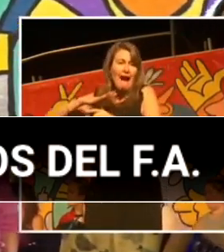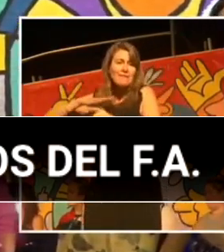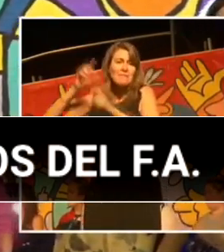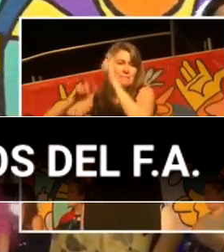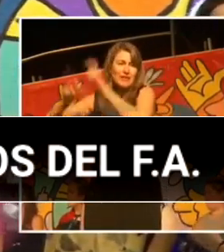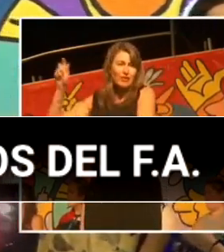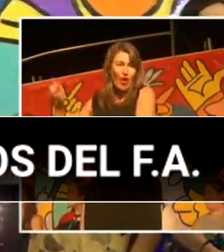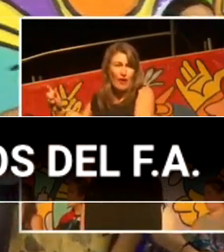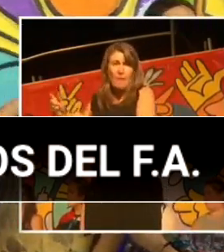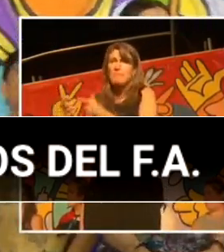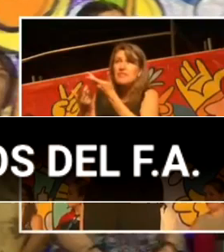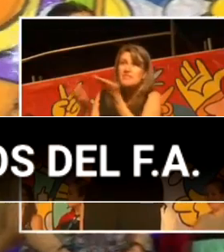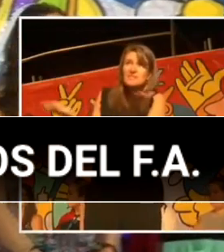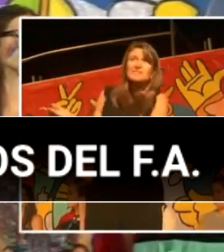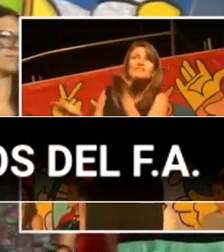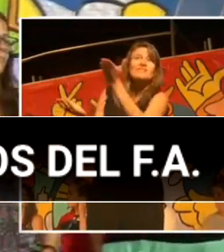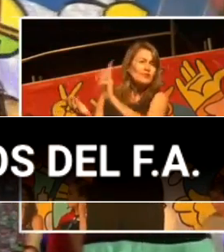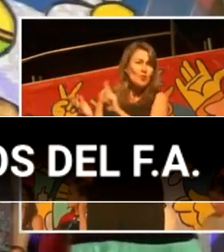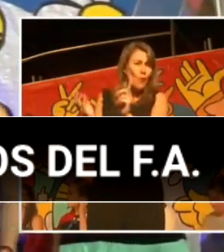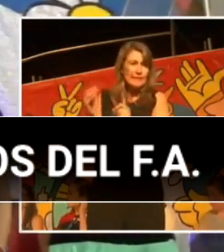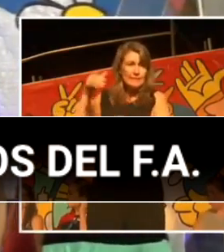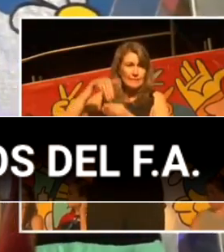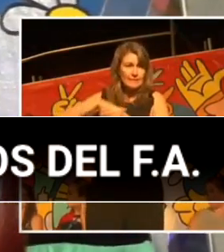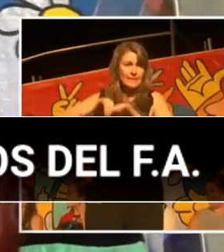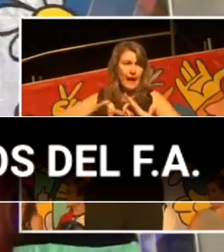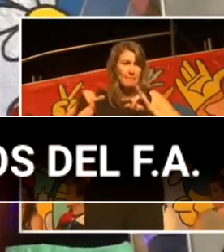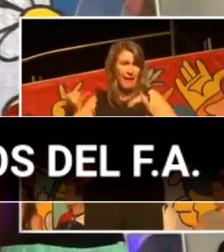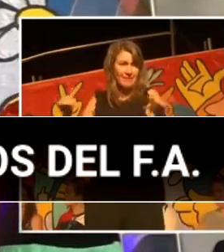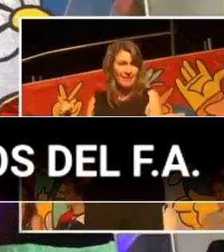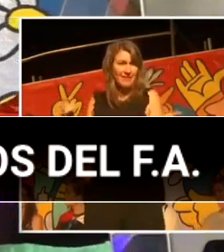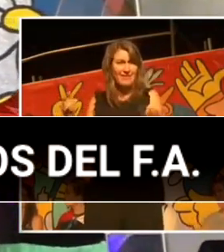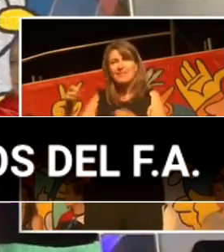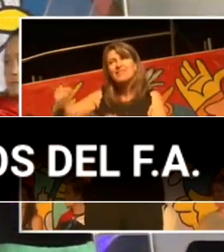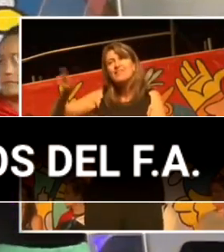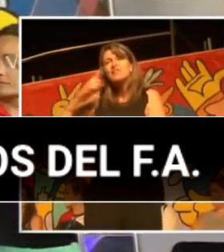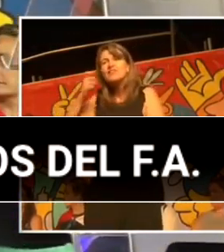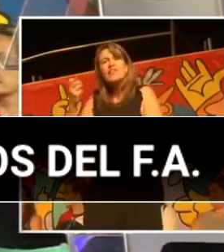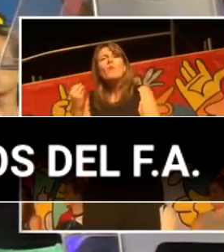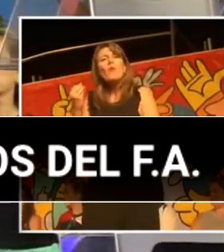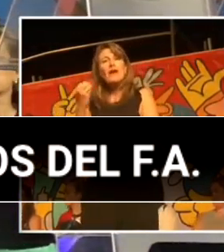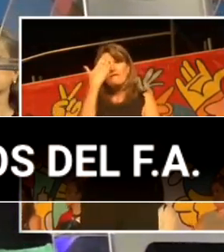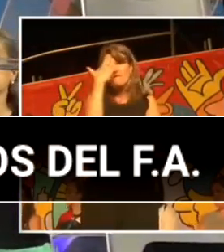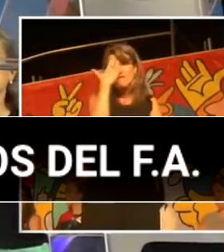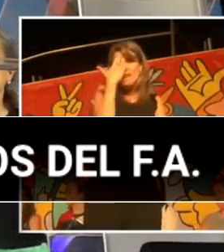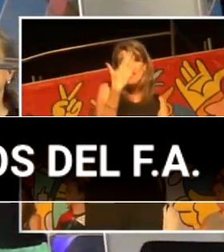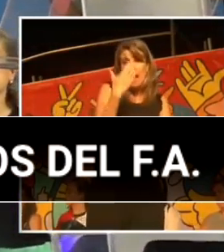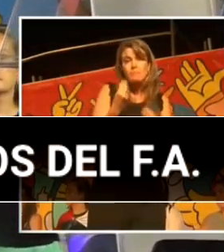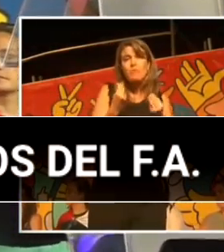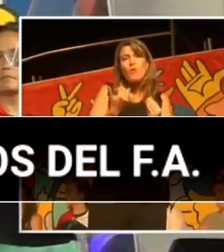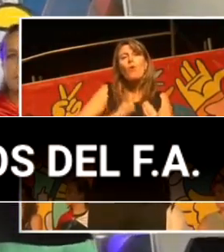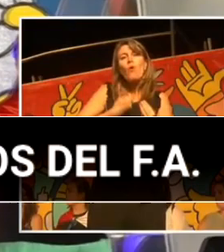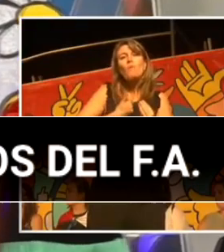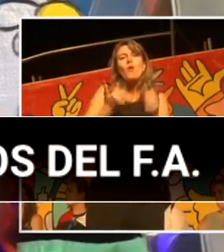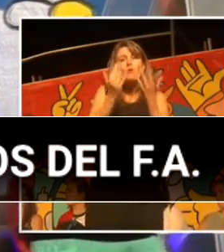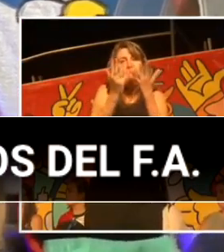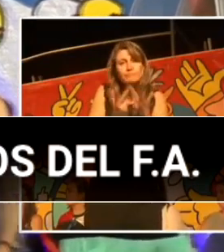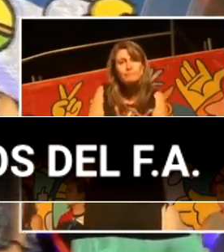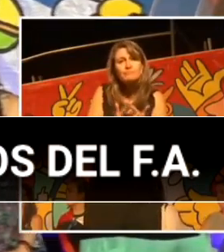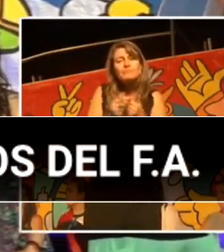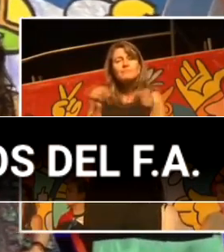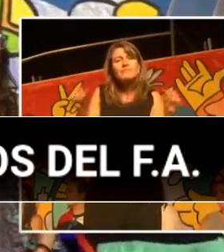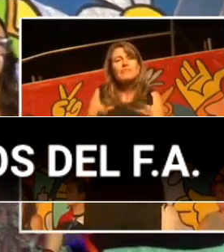lo que no se da cuenta la derecha es que el frente amplio no se construyó como un partido